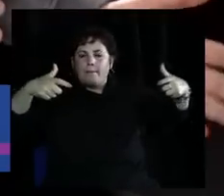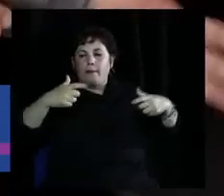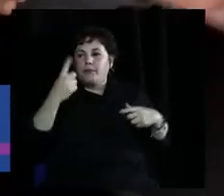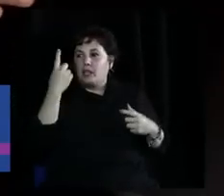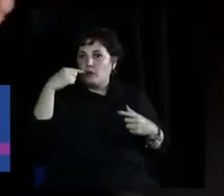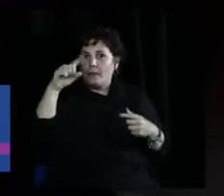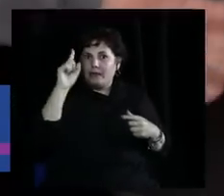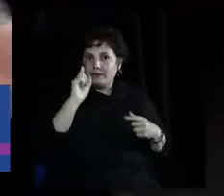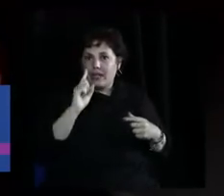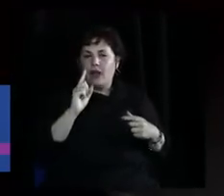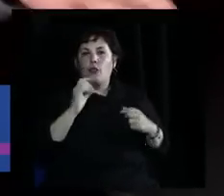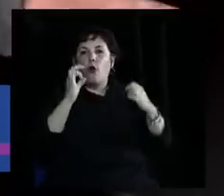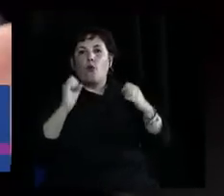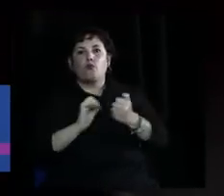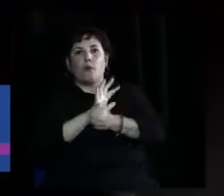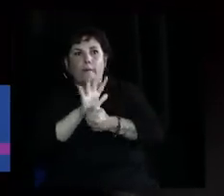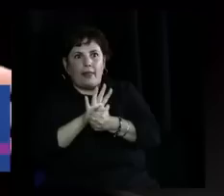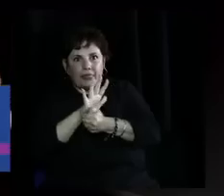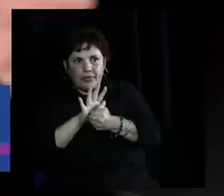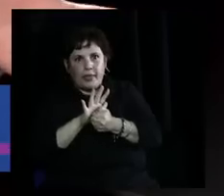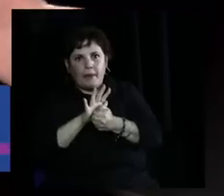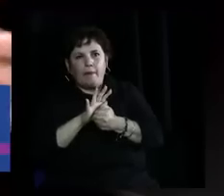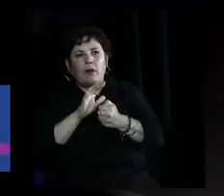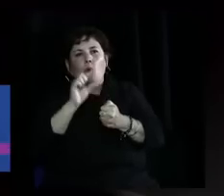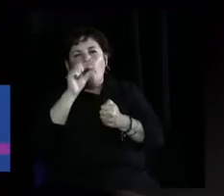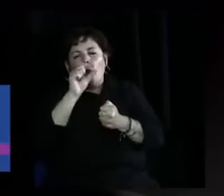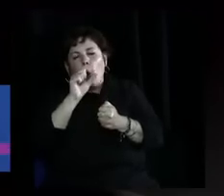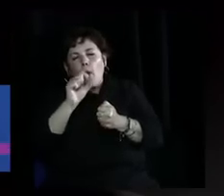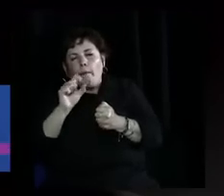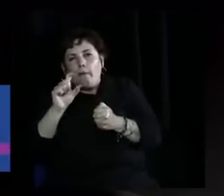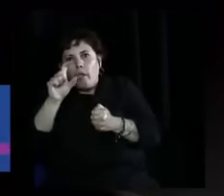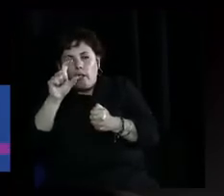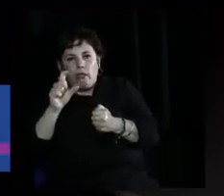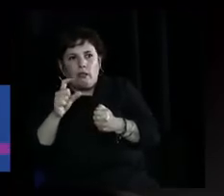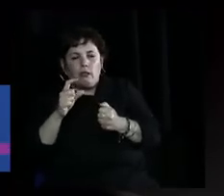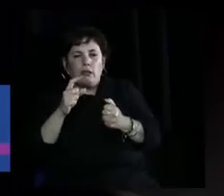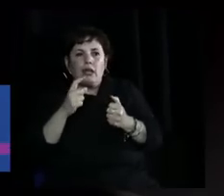el año pasado, año plena pandemia, creció un poquito, pero creció.